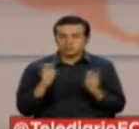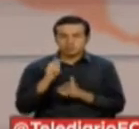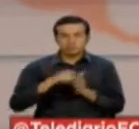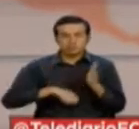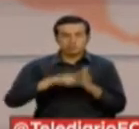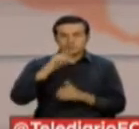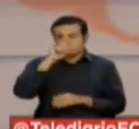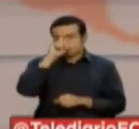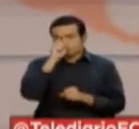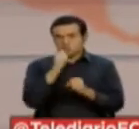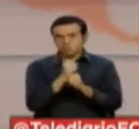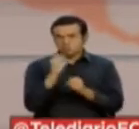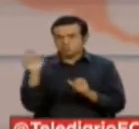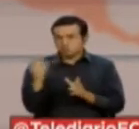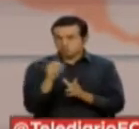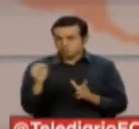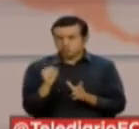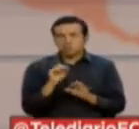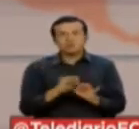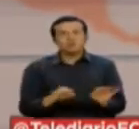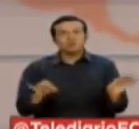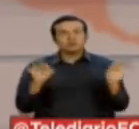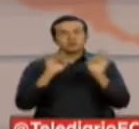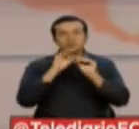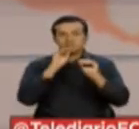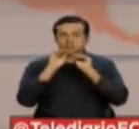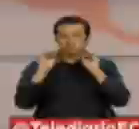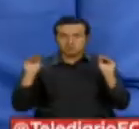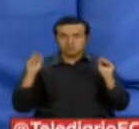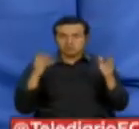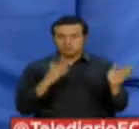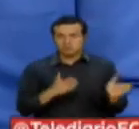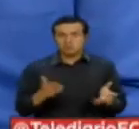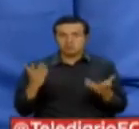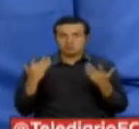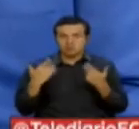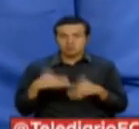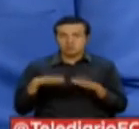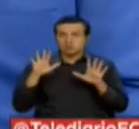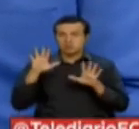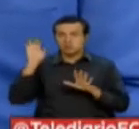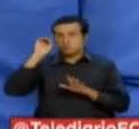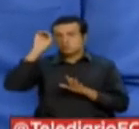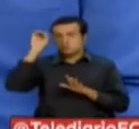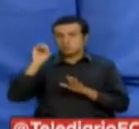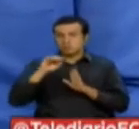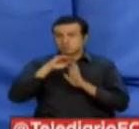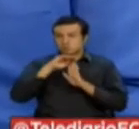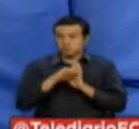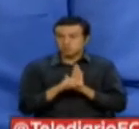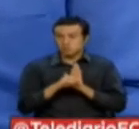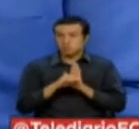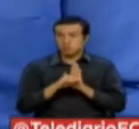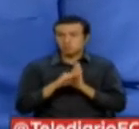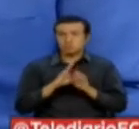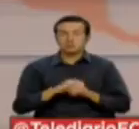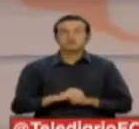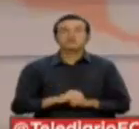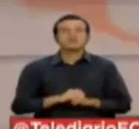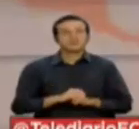de personal. Ahora, es muy importante señalar... Ahora, ¿se ejecutará el recorte del 10% sin afectar las metas?